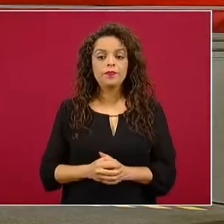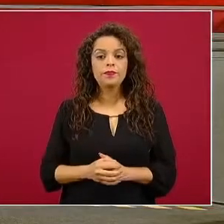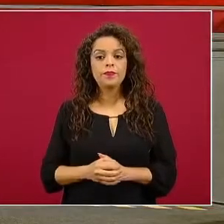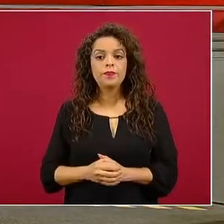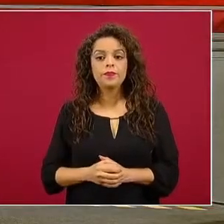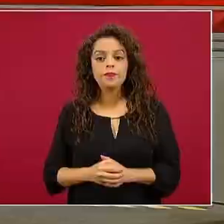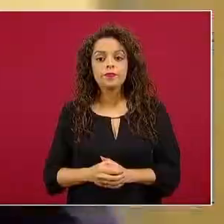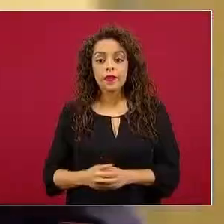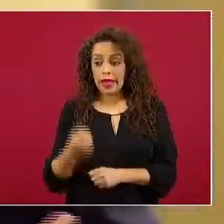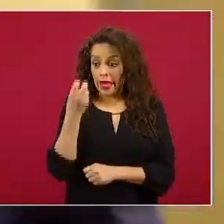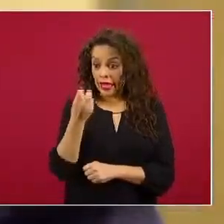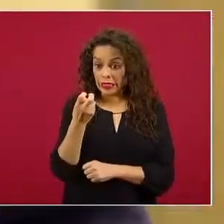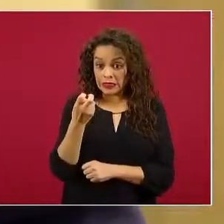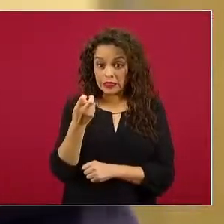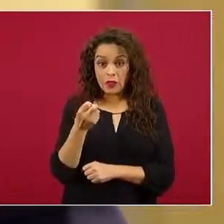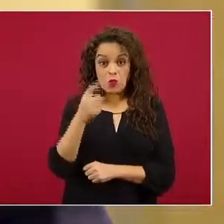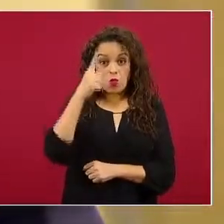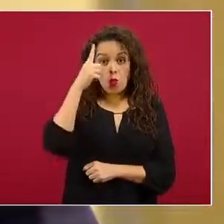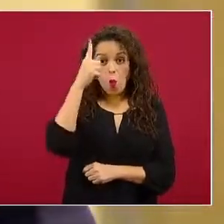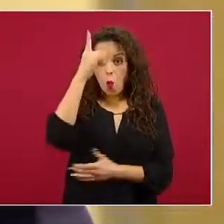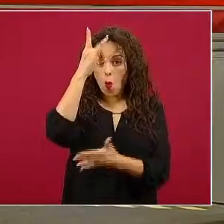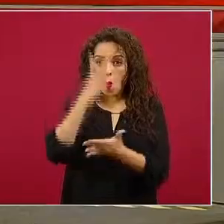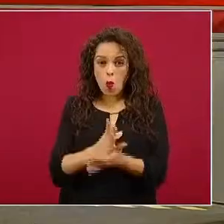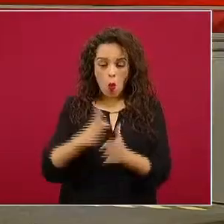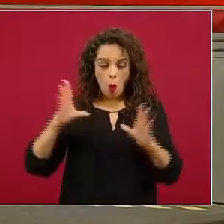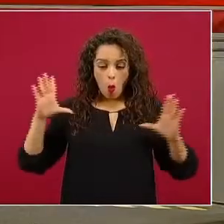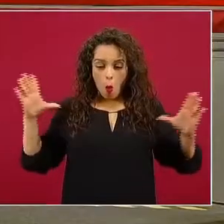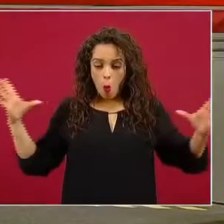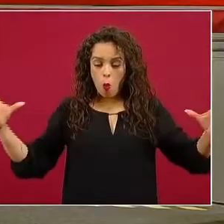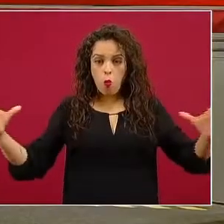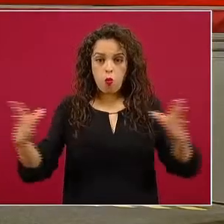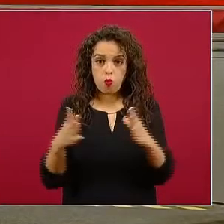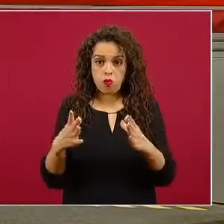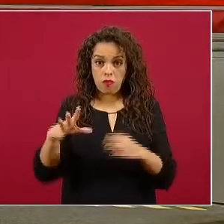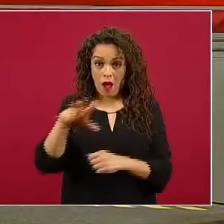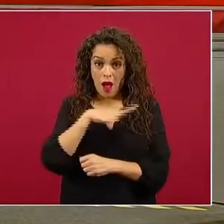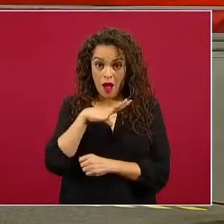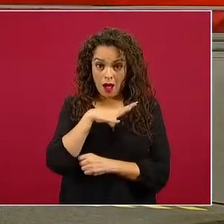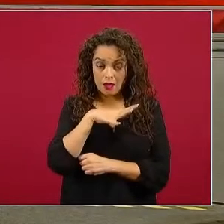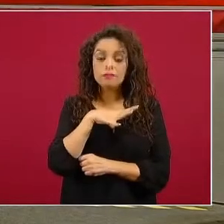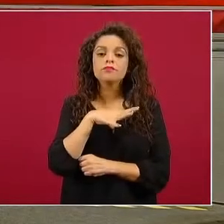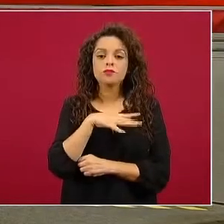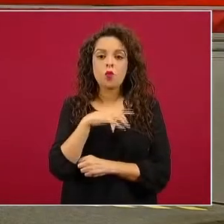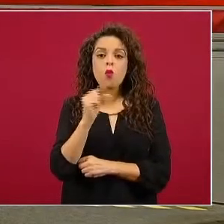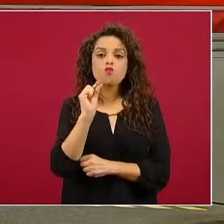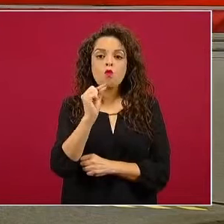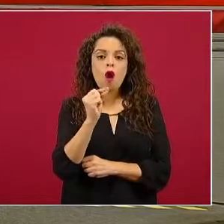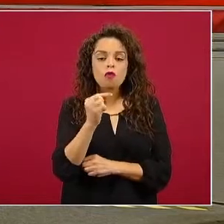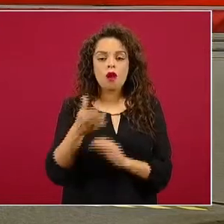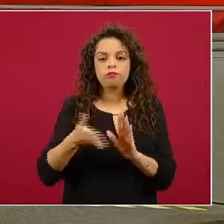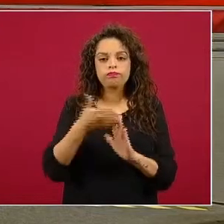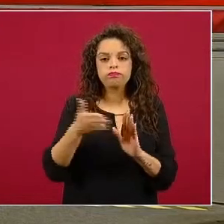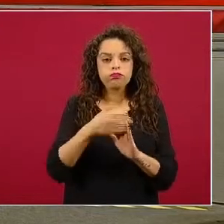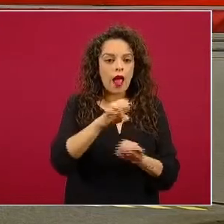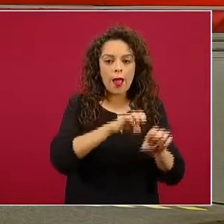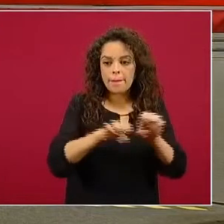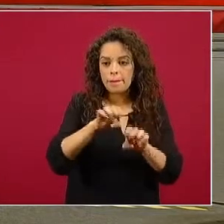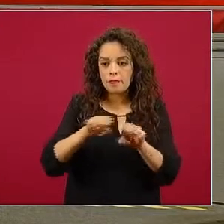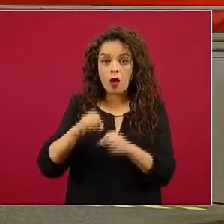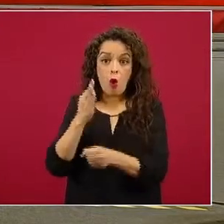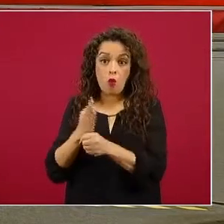tener monopolios, es decir, una enorme concentración del mercado en pocas compañías, en este caso literalmente una